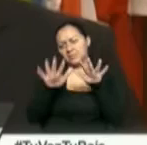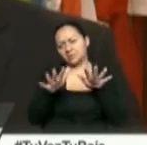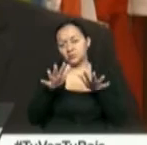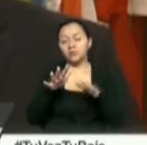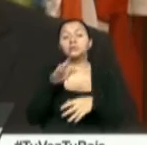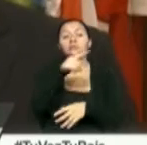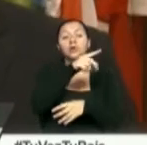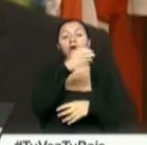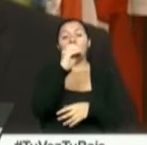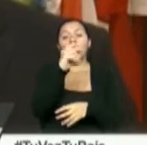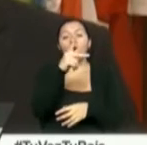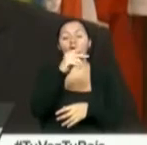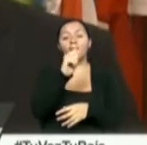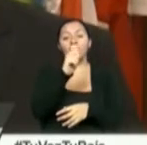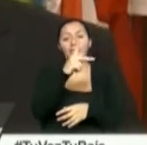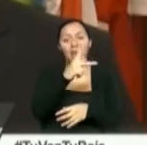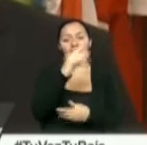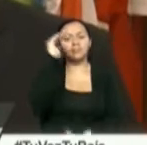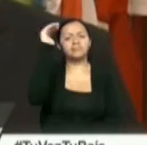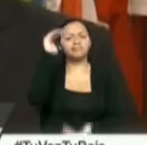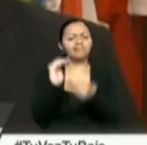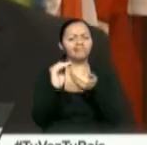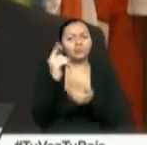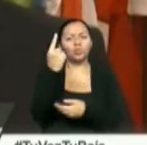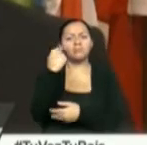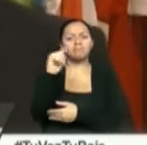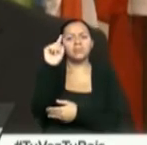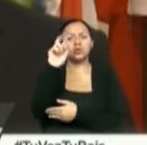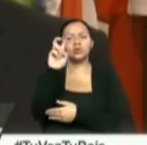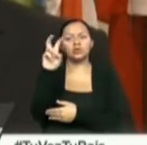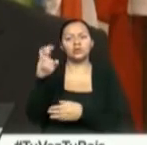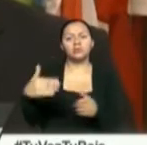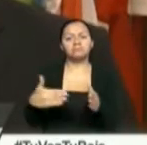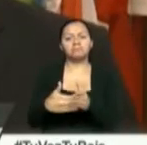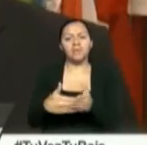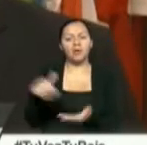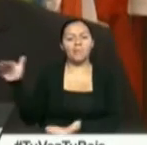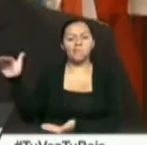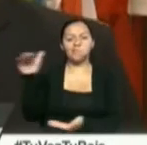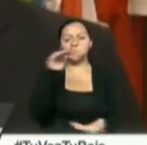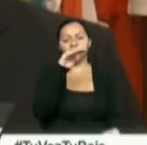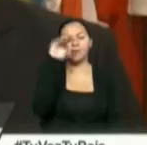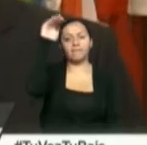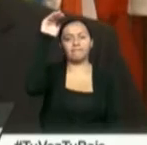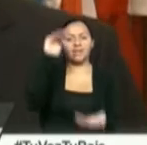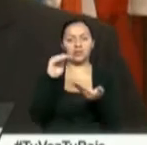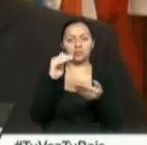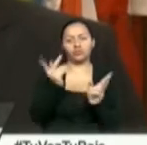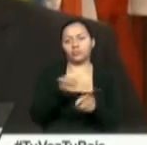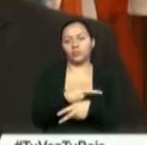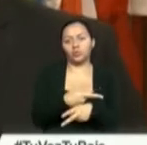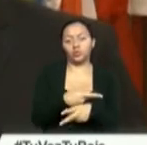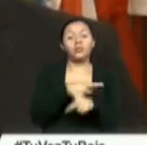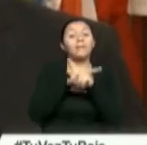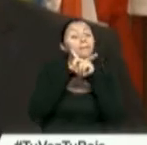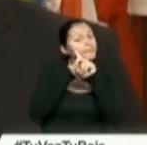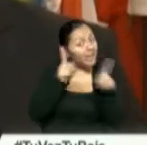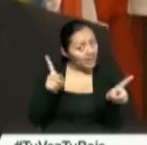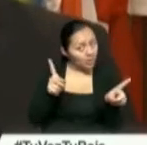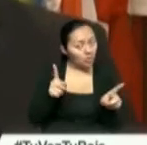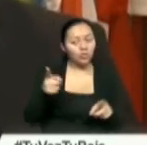una decisión histórica de reducción de un millón doscientos mil barriles diarios de su producción pero estaba condicionado de que los países